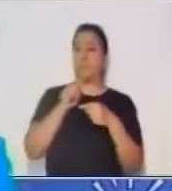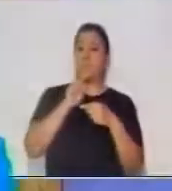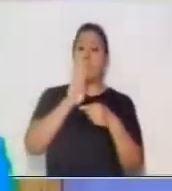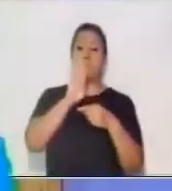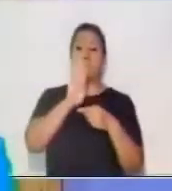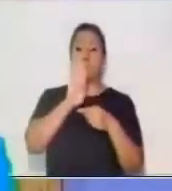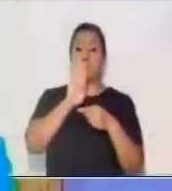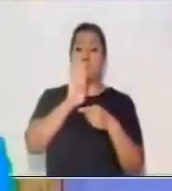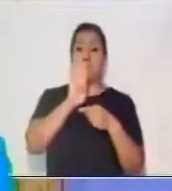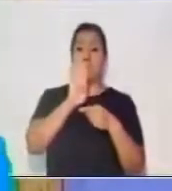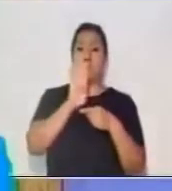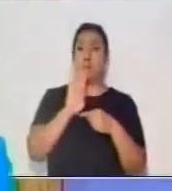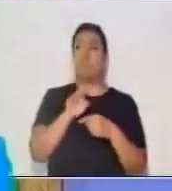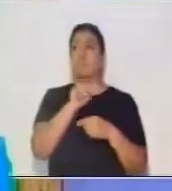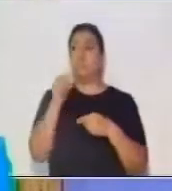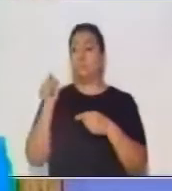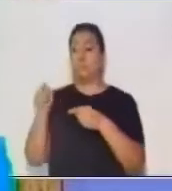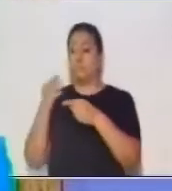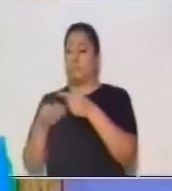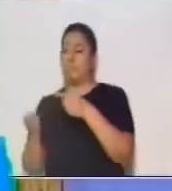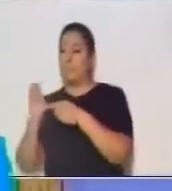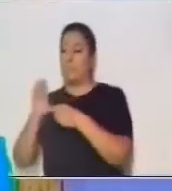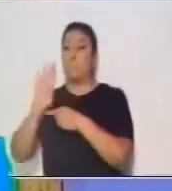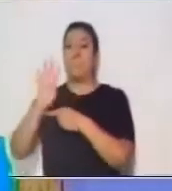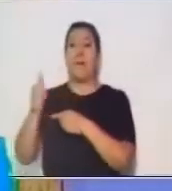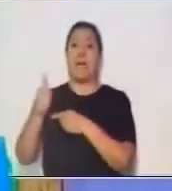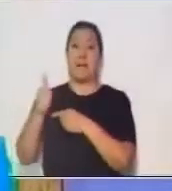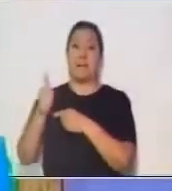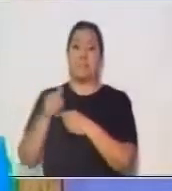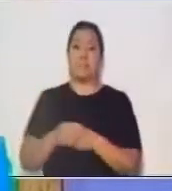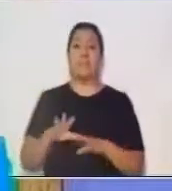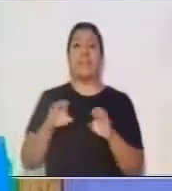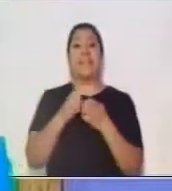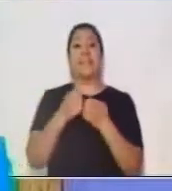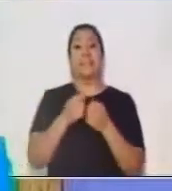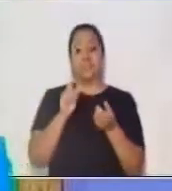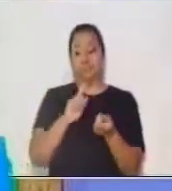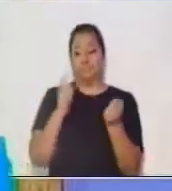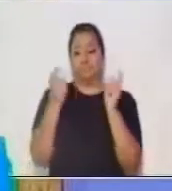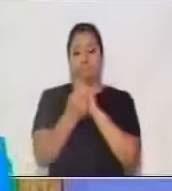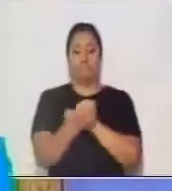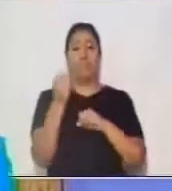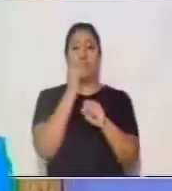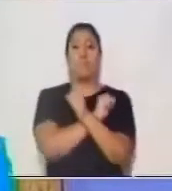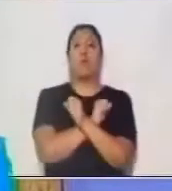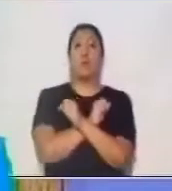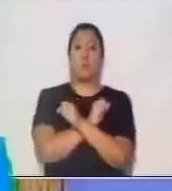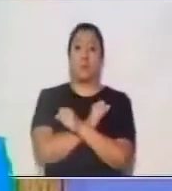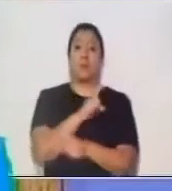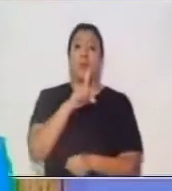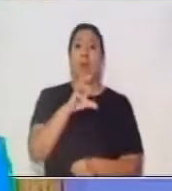no haya cámaras, sitios de barrio. ¿Por qué? Hazme caso, ¿quieres?